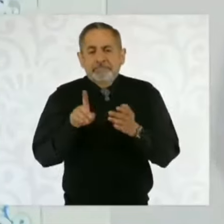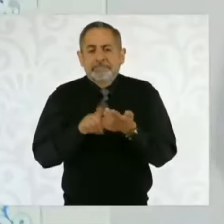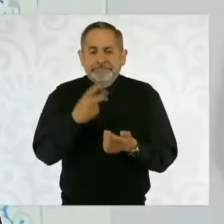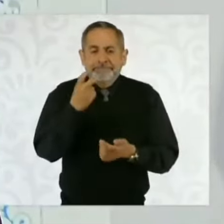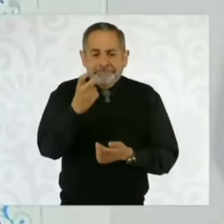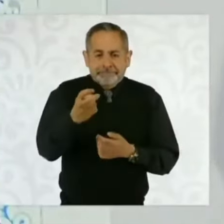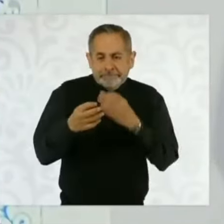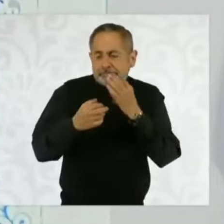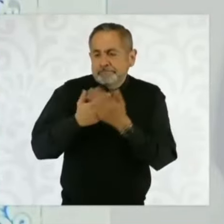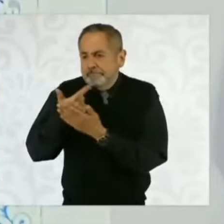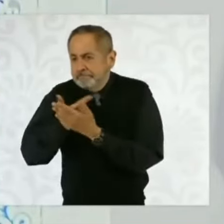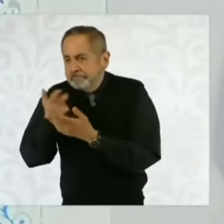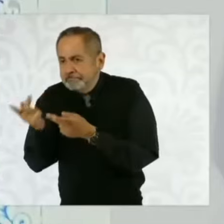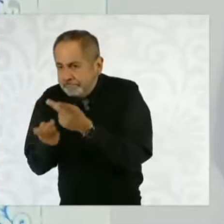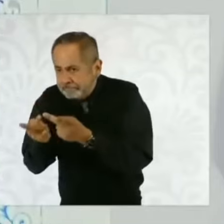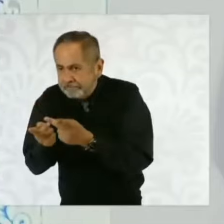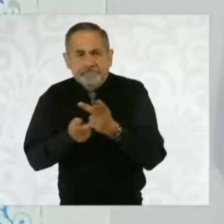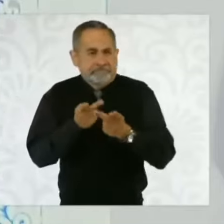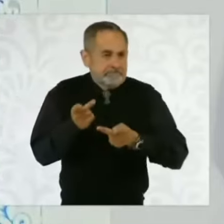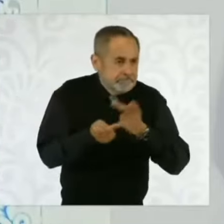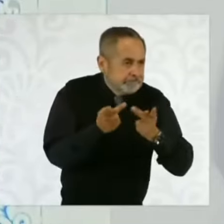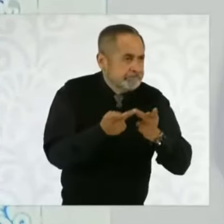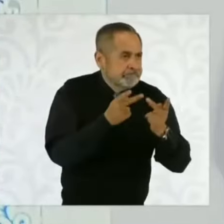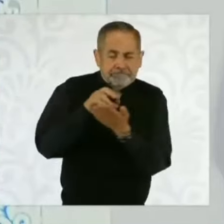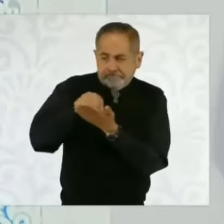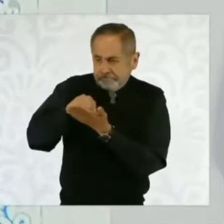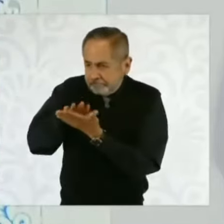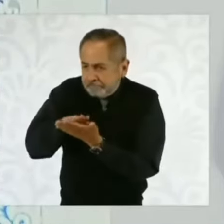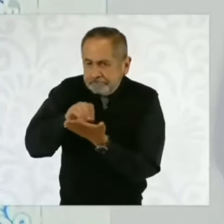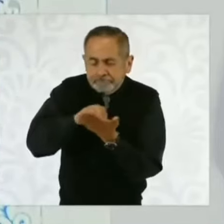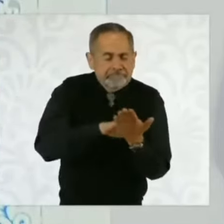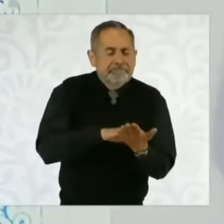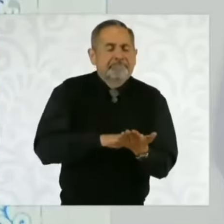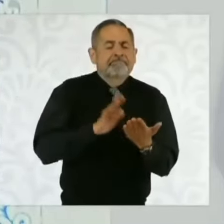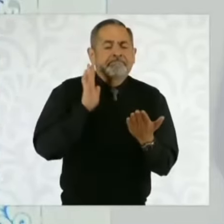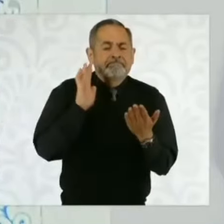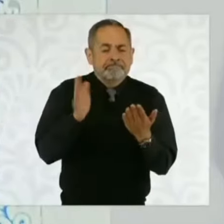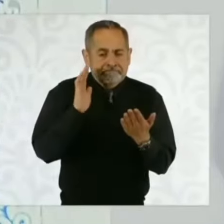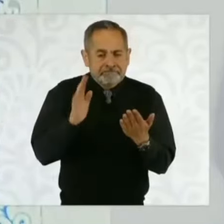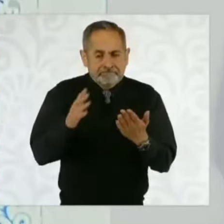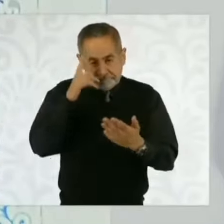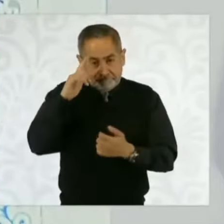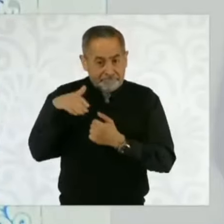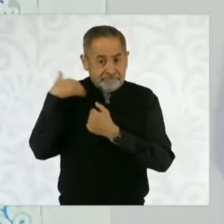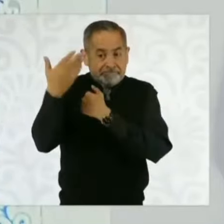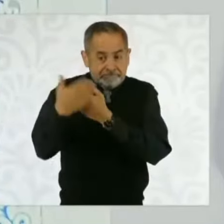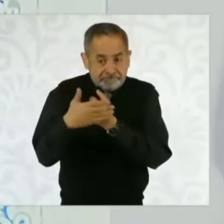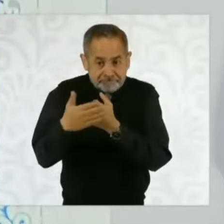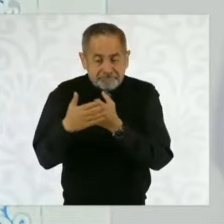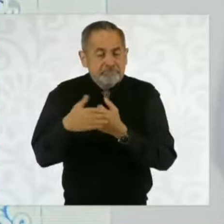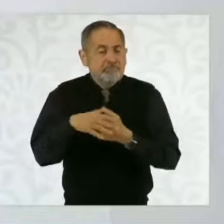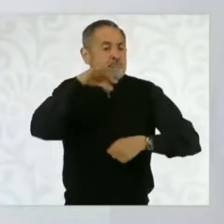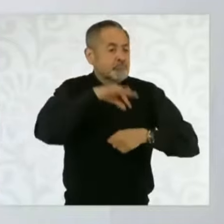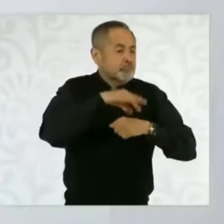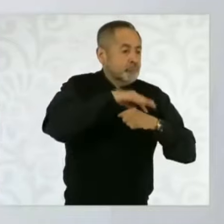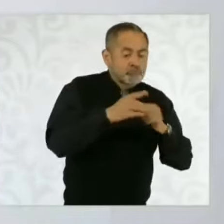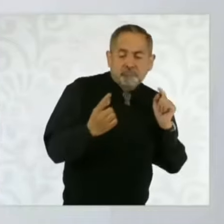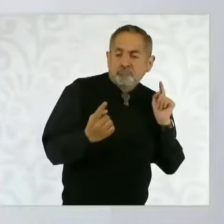al hacer el cuestionario pues ya va a haber una información previa para que cuando llegue el médico o la enfermera